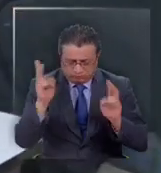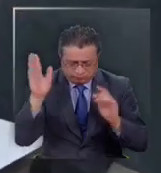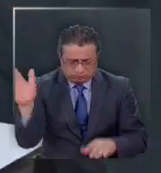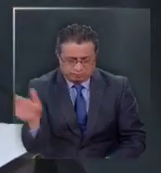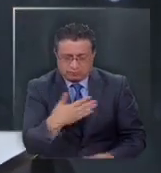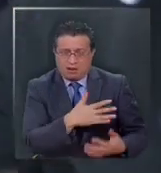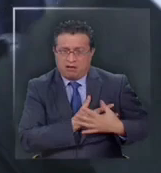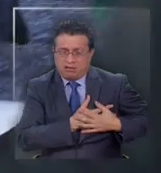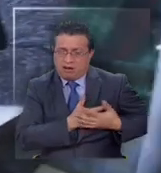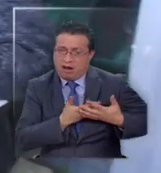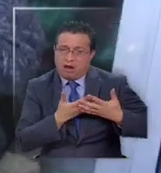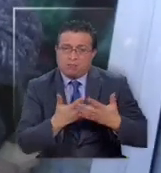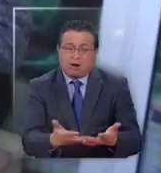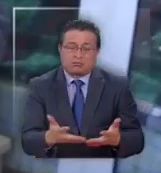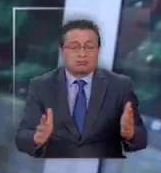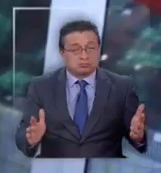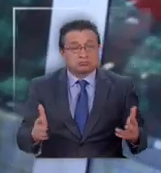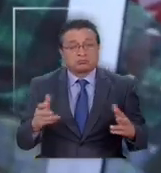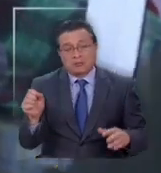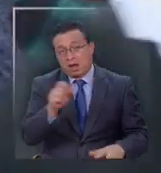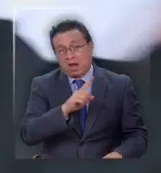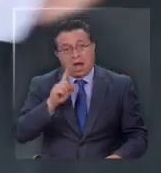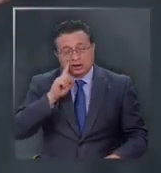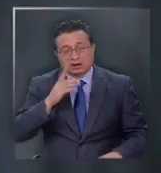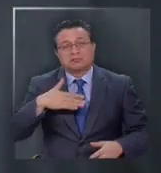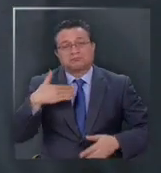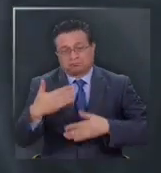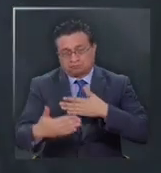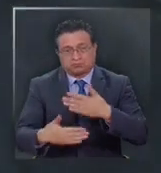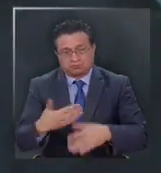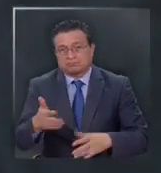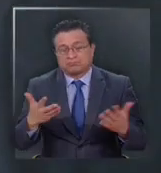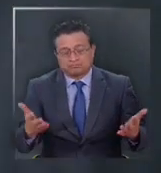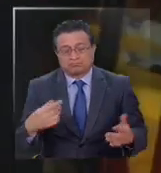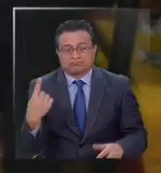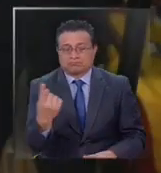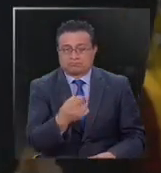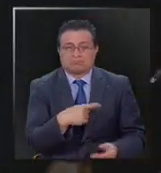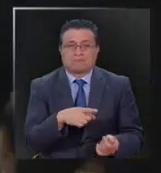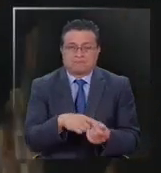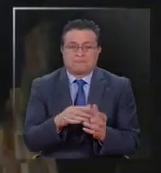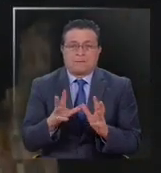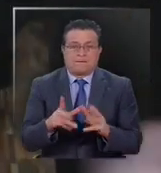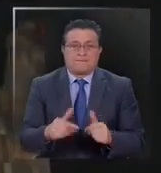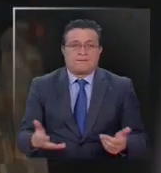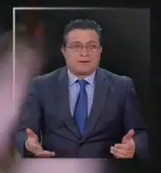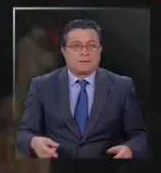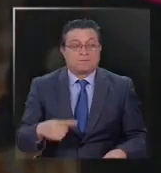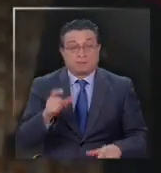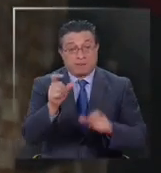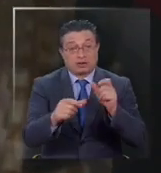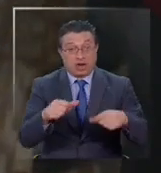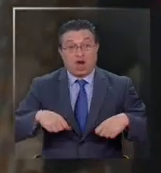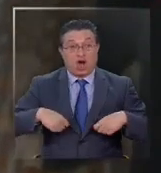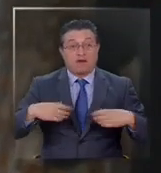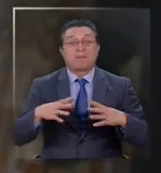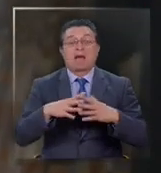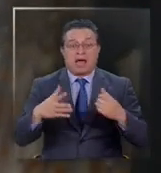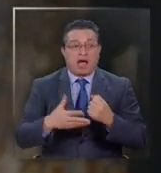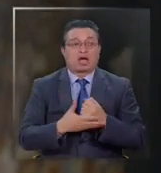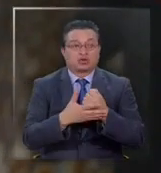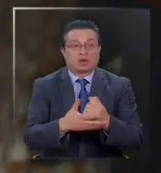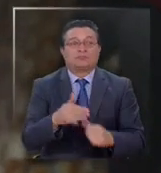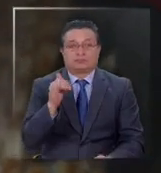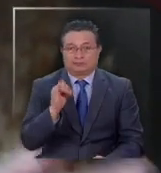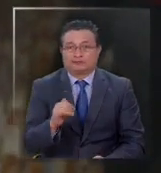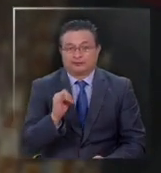con amor y así es como nosotros hemos estado funcionando hasta hoy, pues somos una gran familia. Y la gente más joven es la que más ayuda. Claro, la gente más joven es